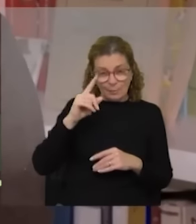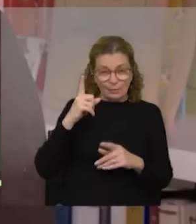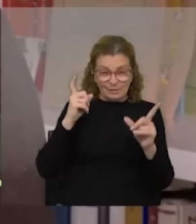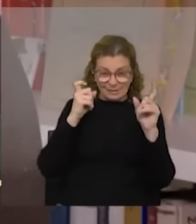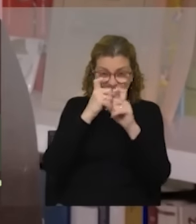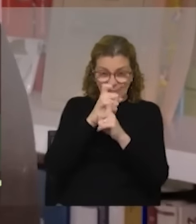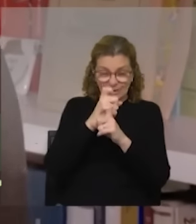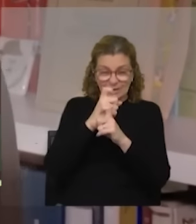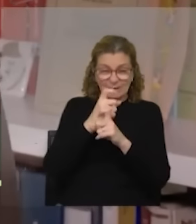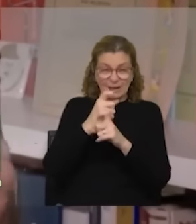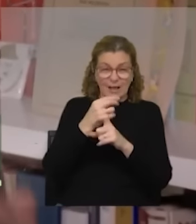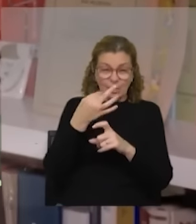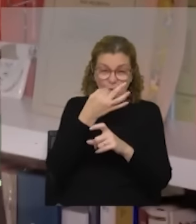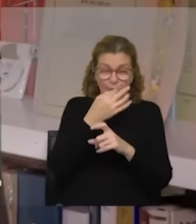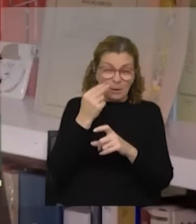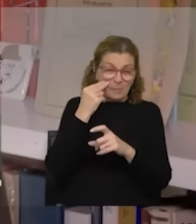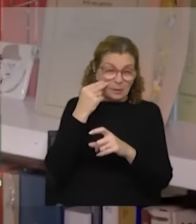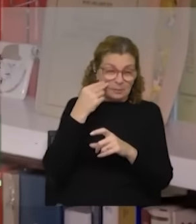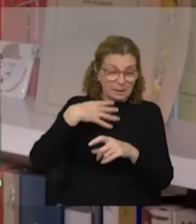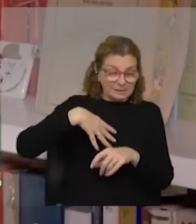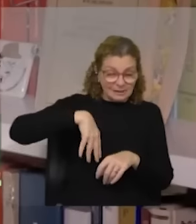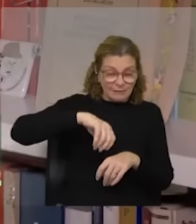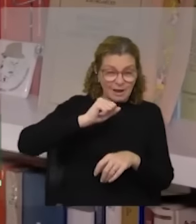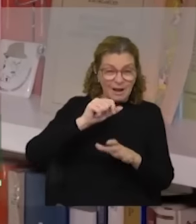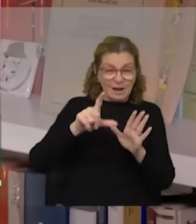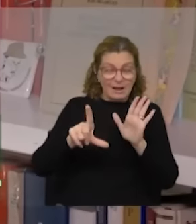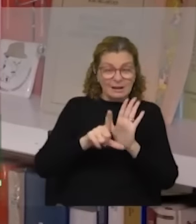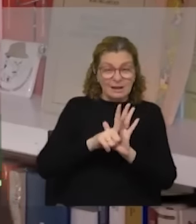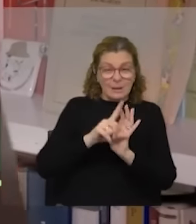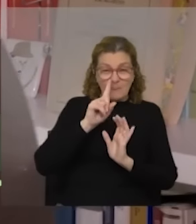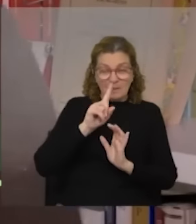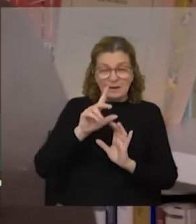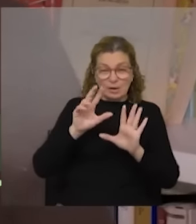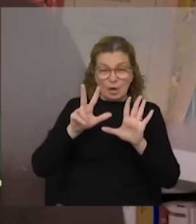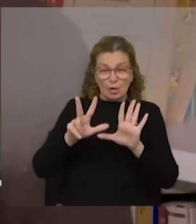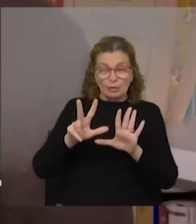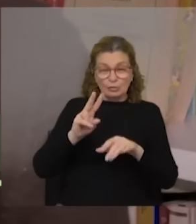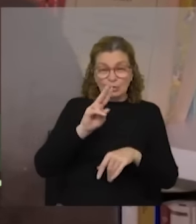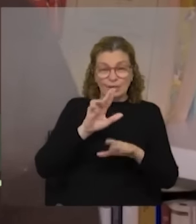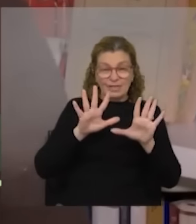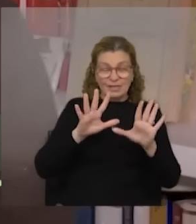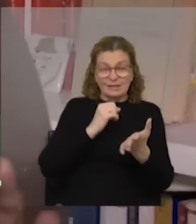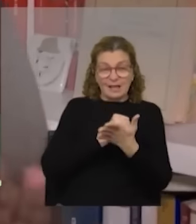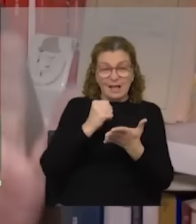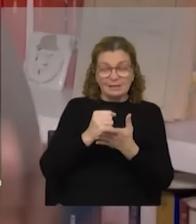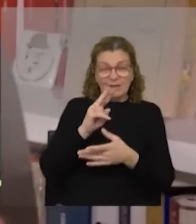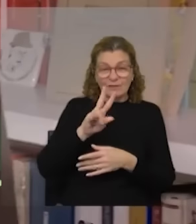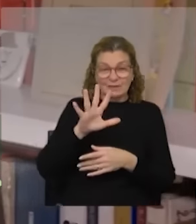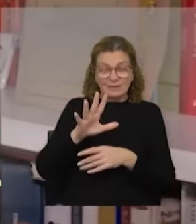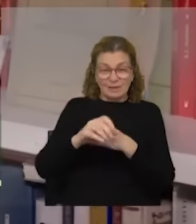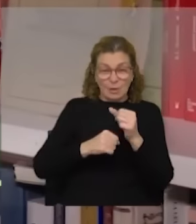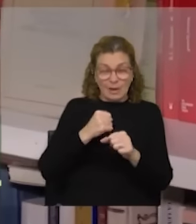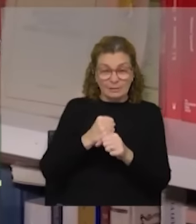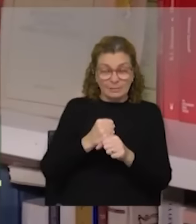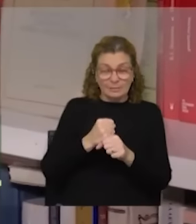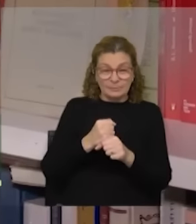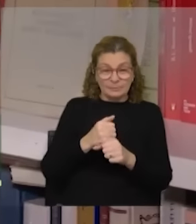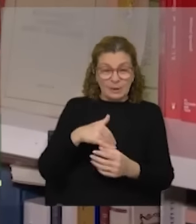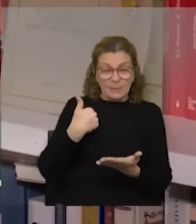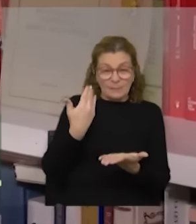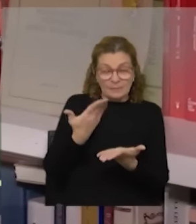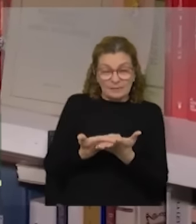materia de estupefacientes el delito de tráfico de la ley 1008 tiene una pena de 10 a 25 años pero nosotros logramos a través de la